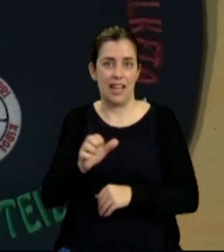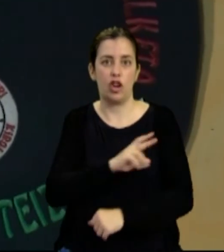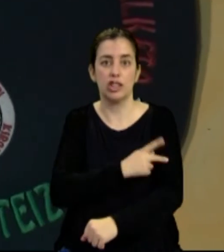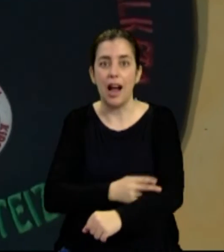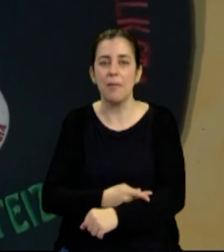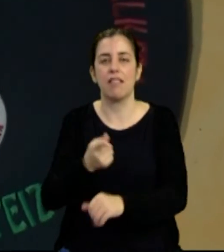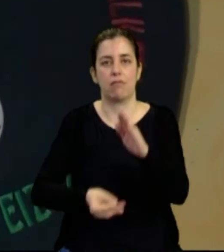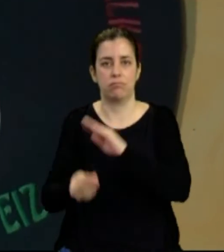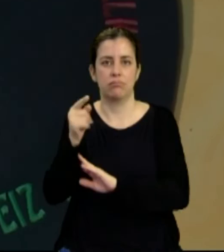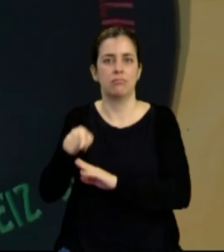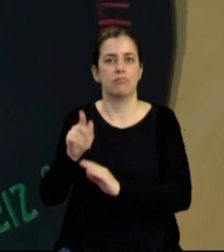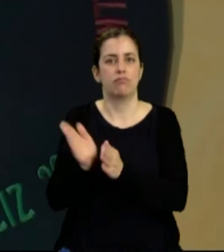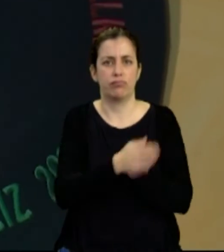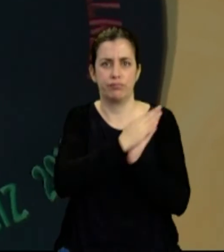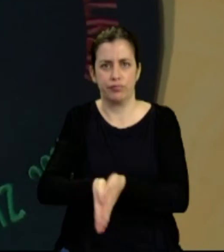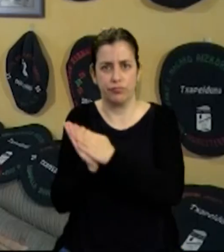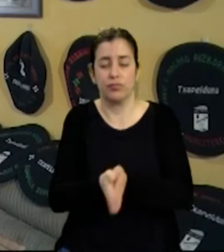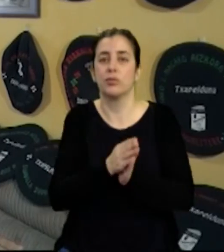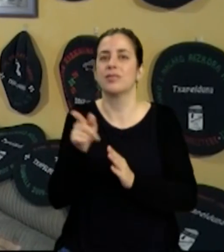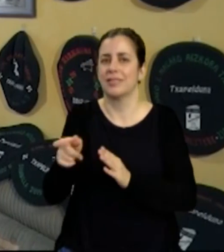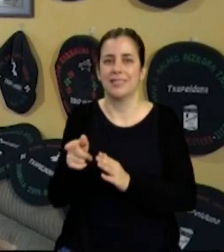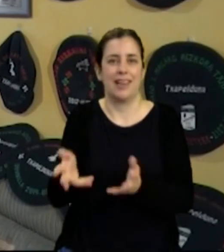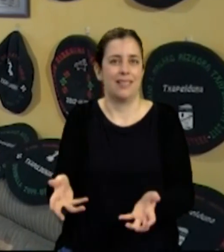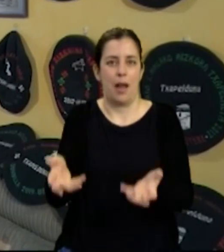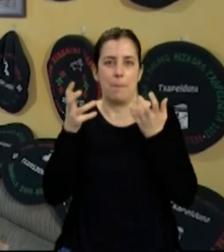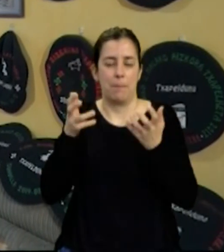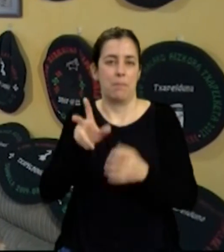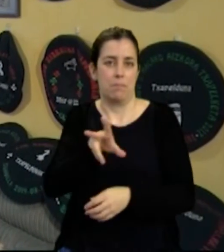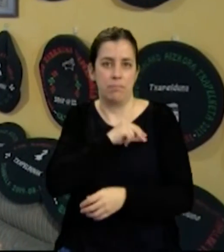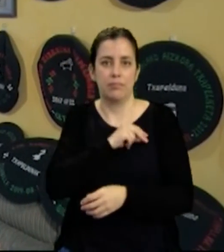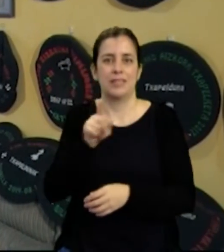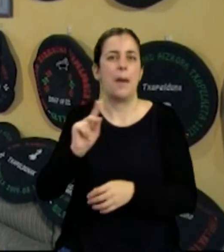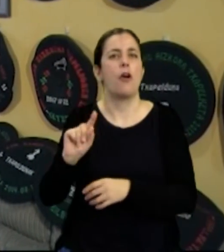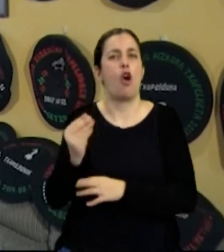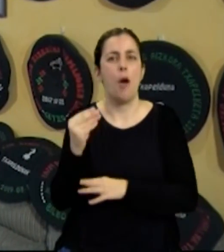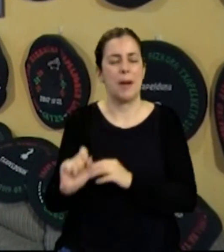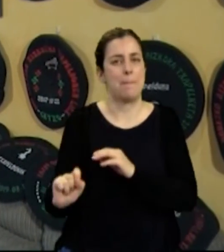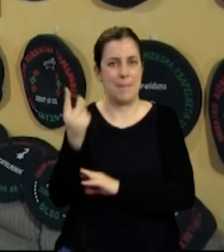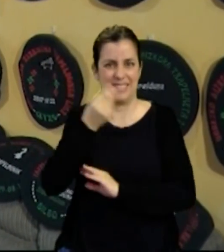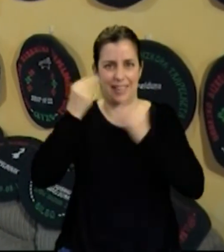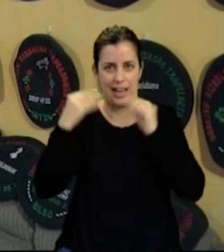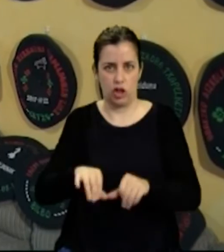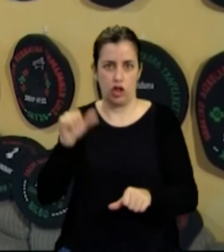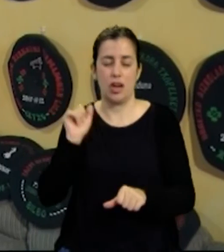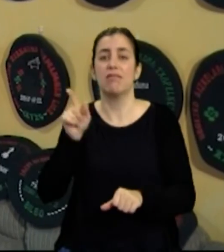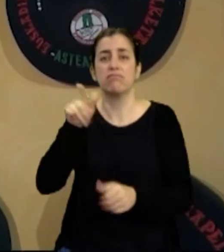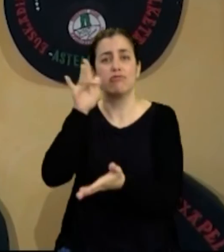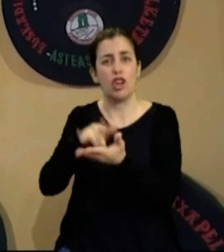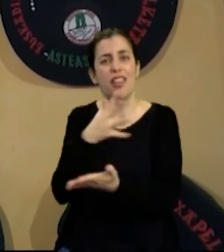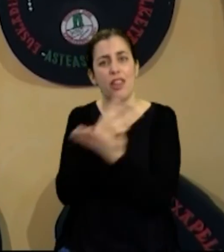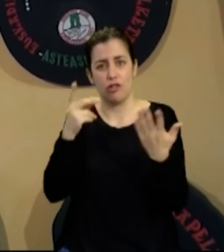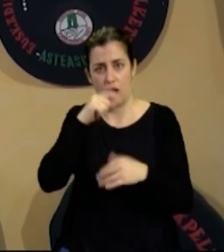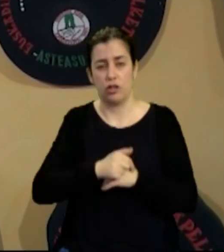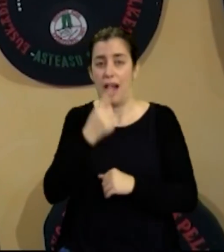el récord de ser el campeón más joven de la historia al conseguir la chapela de campeón de Navarra con tan solo 18 años. En el 2019 se